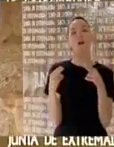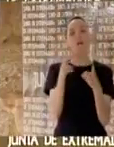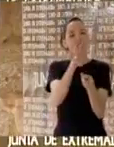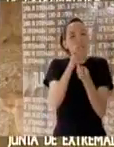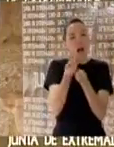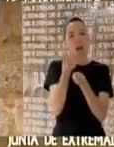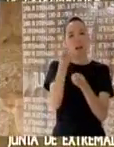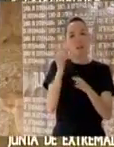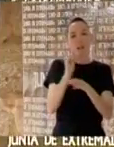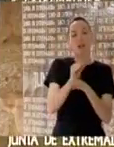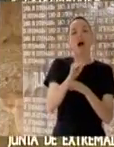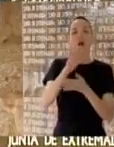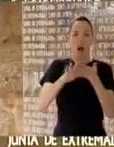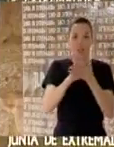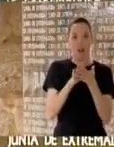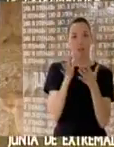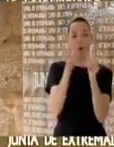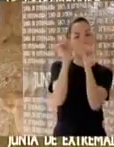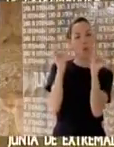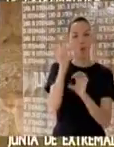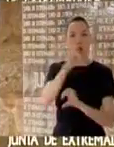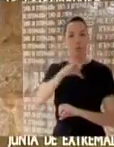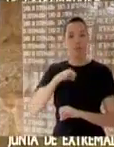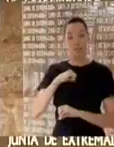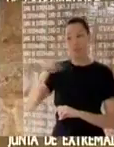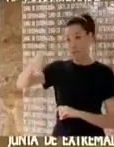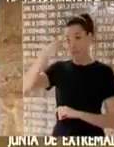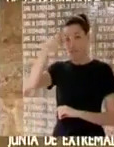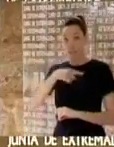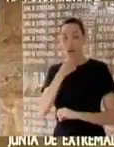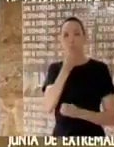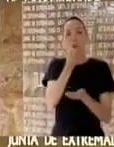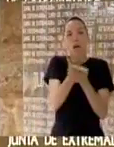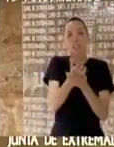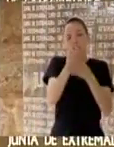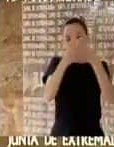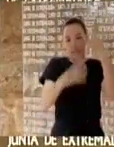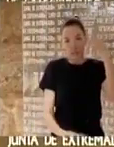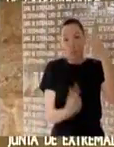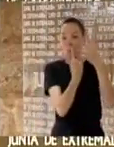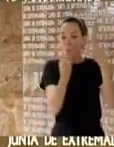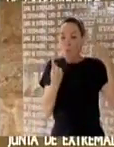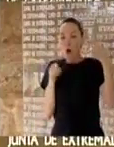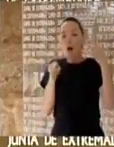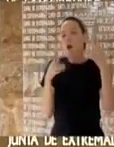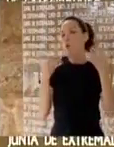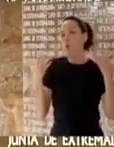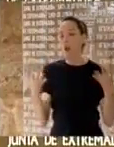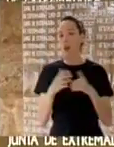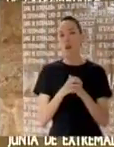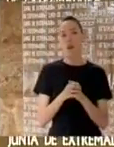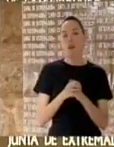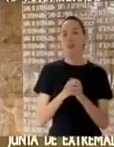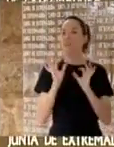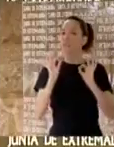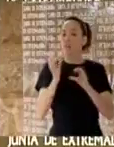autonómica. Saben ustedes que una de las propuestas que hemos puesto encima de la mesa los socialistas es el que ese nuevo